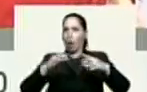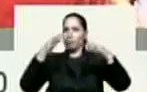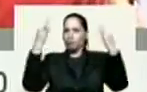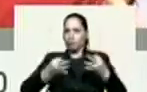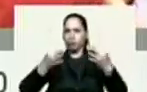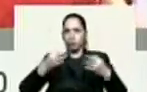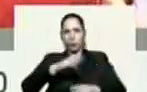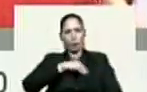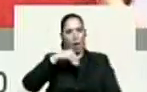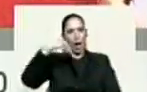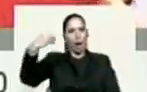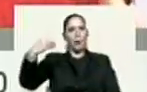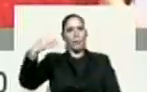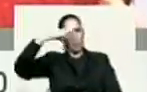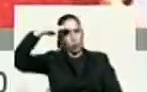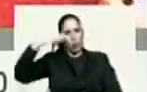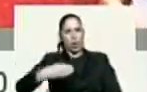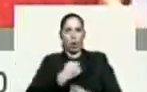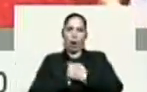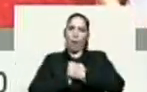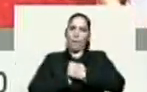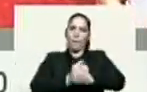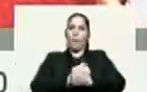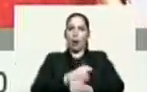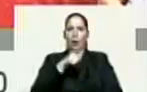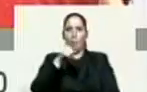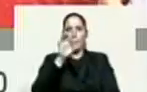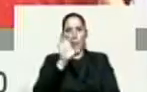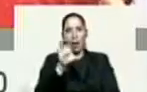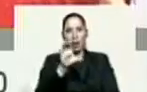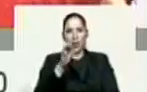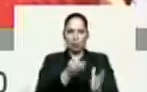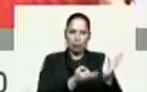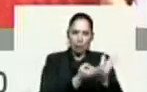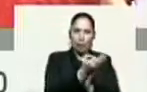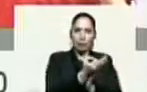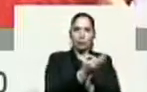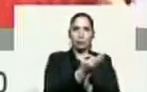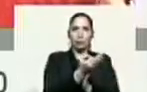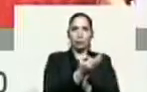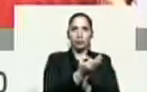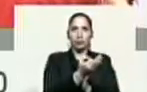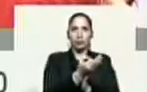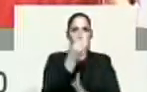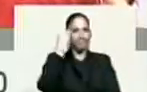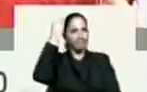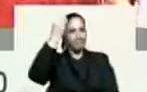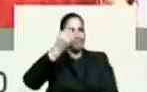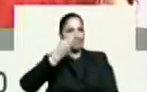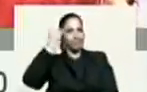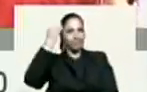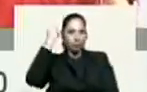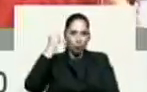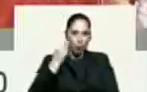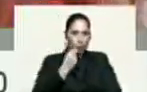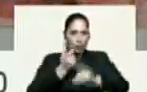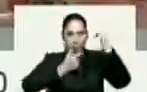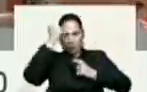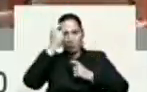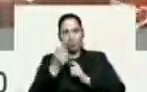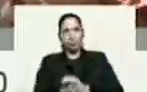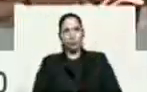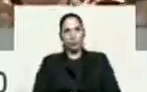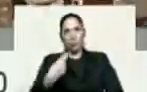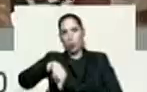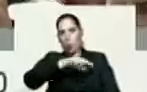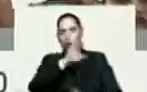alma de un soldado que ama esta patria. La lealtad al pensamiento de Bolívar y de Hugo Chávez, a